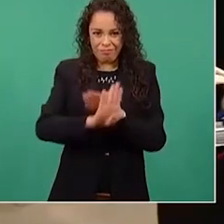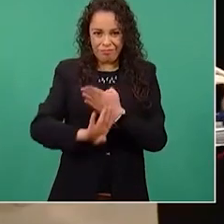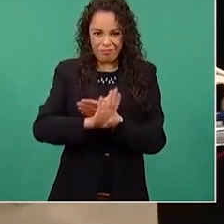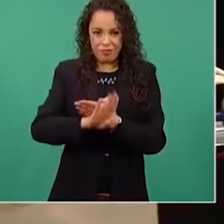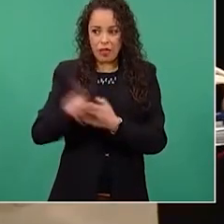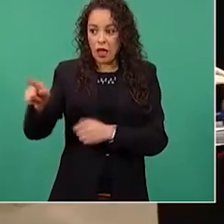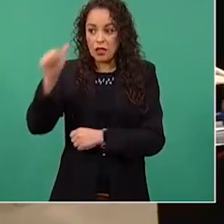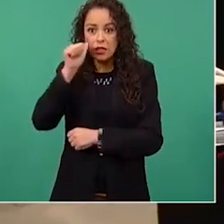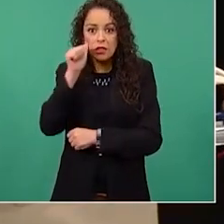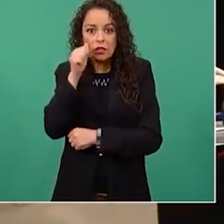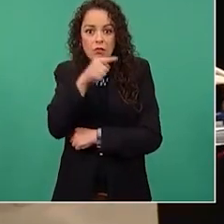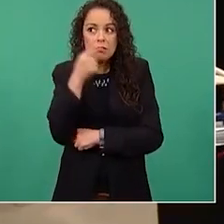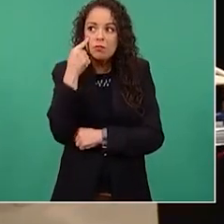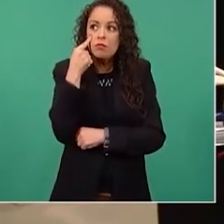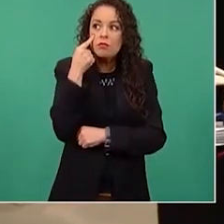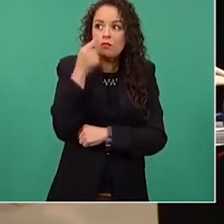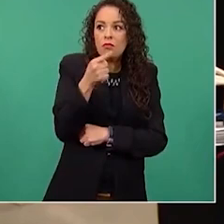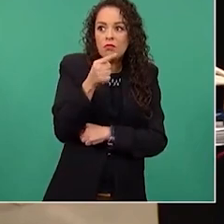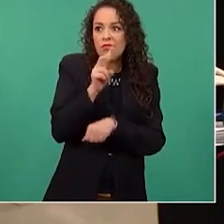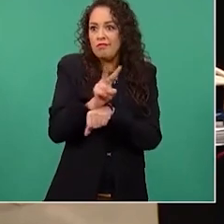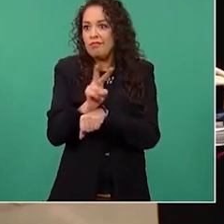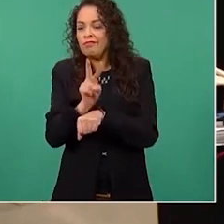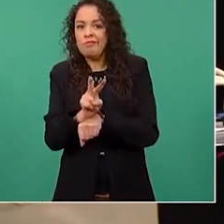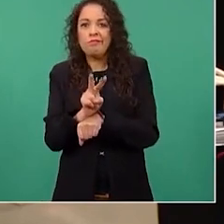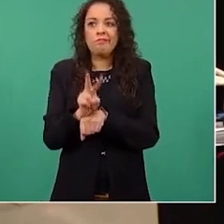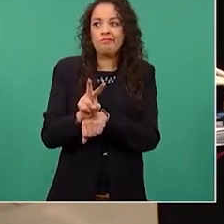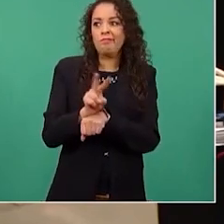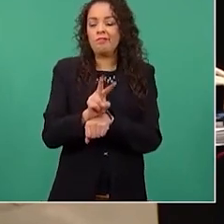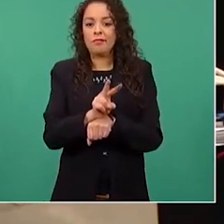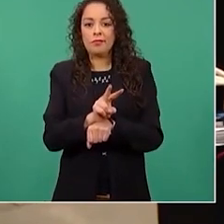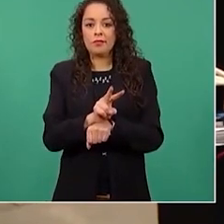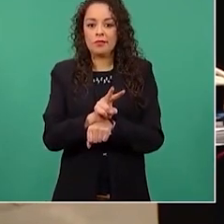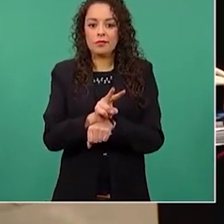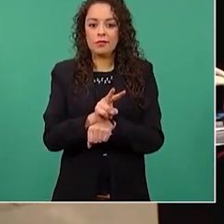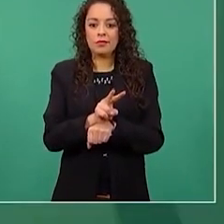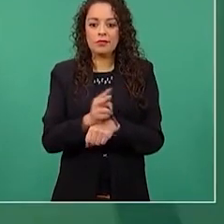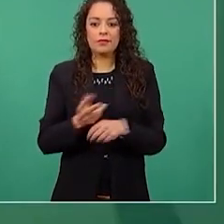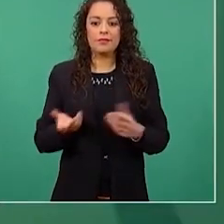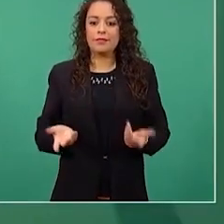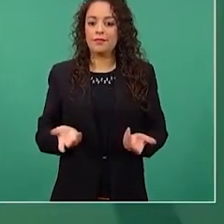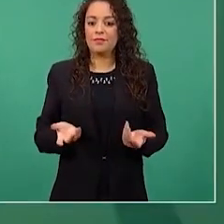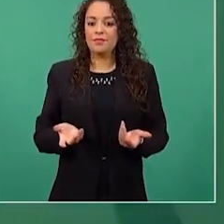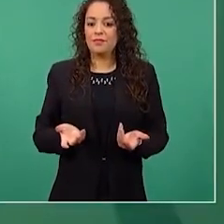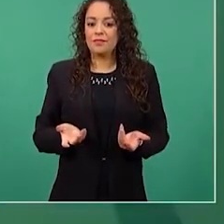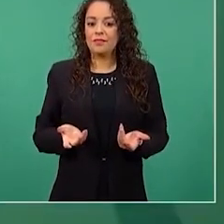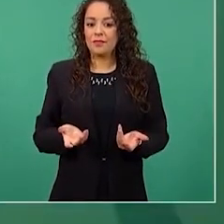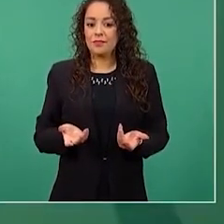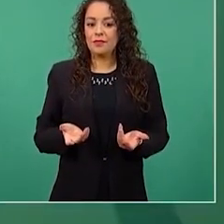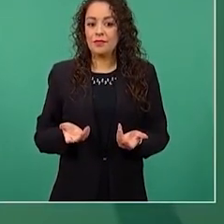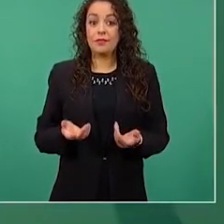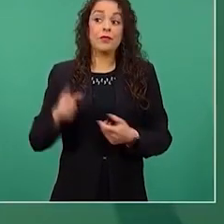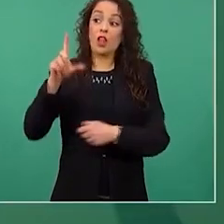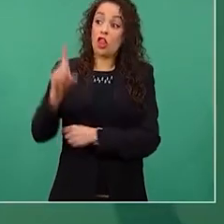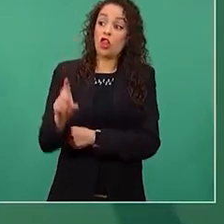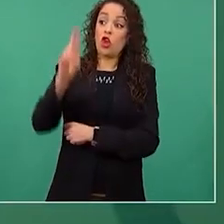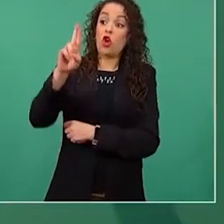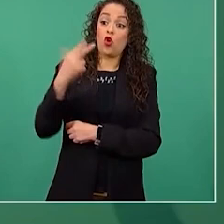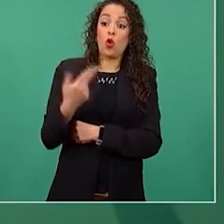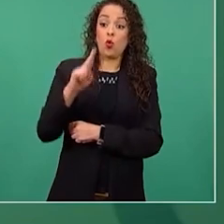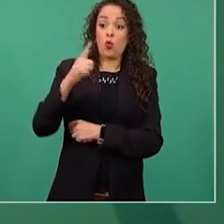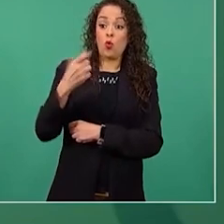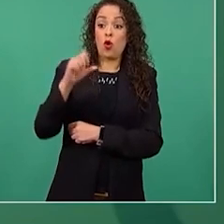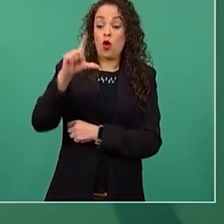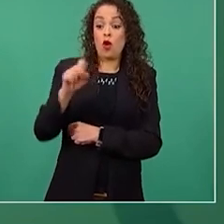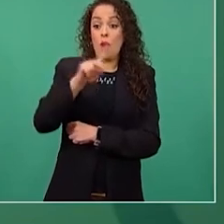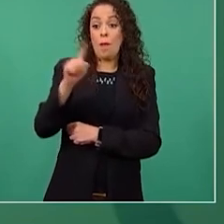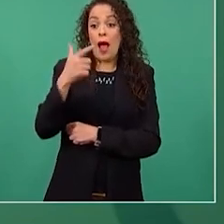no sé, ya declaró, ¿sí?, el doctor Hugo López-Gatell